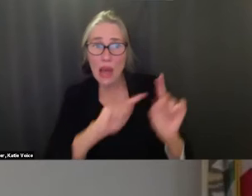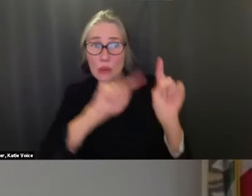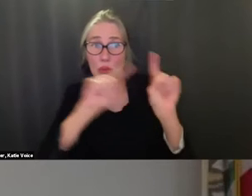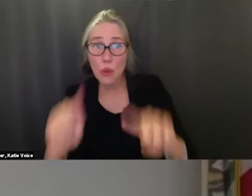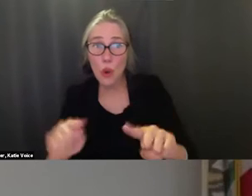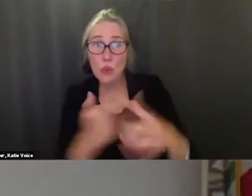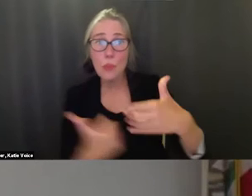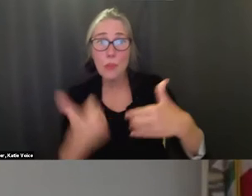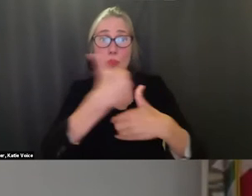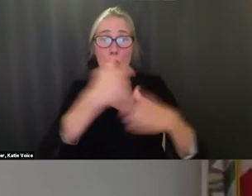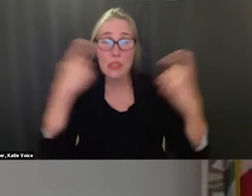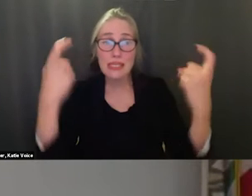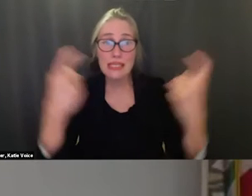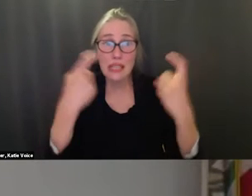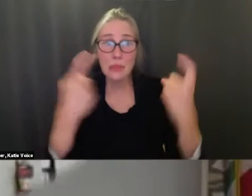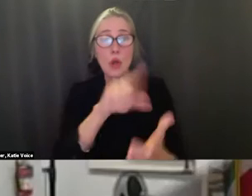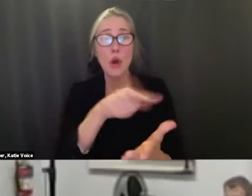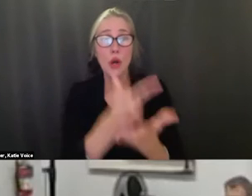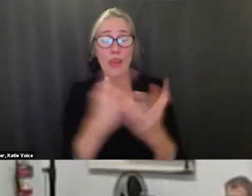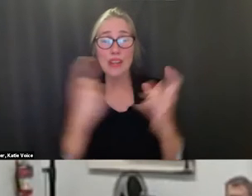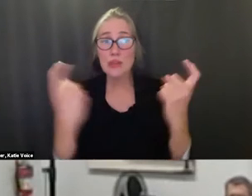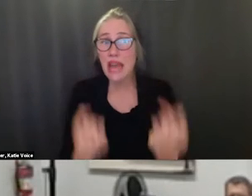y de promoción?